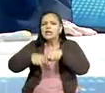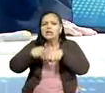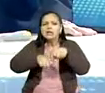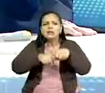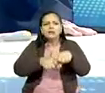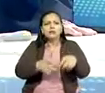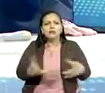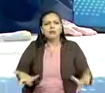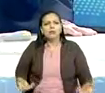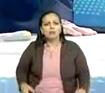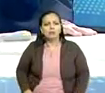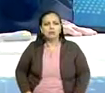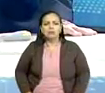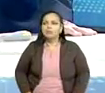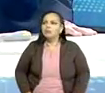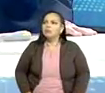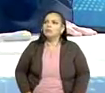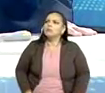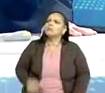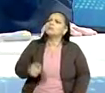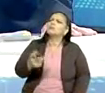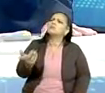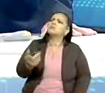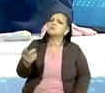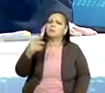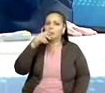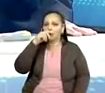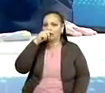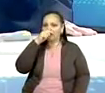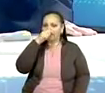es eso de ahí? ¿Ah, señal de qué? ¿Algún torero hay por ahí?